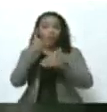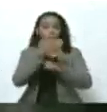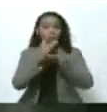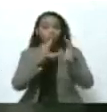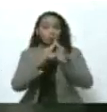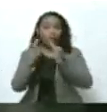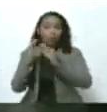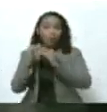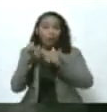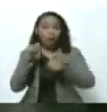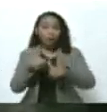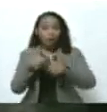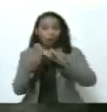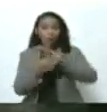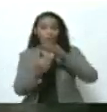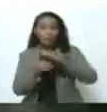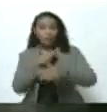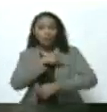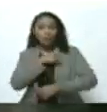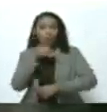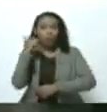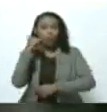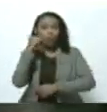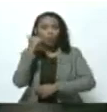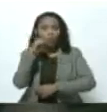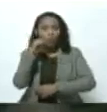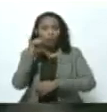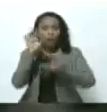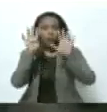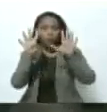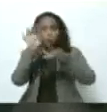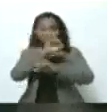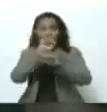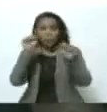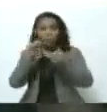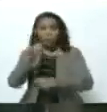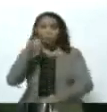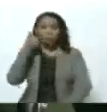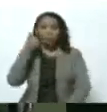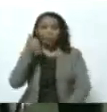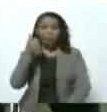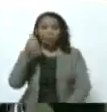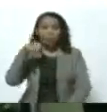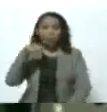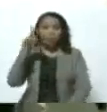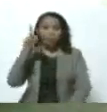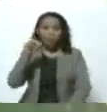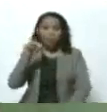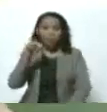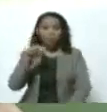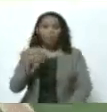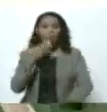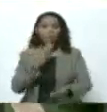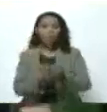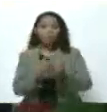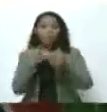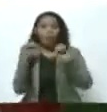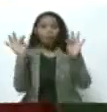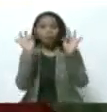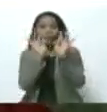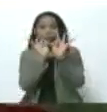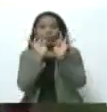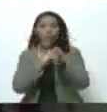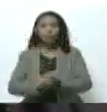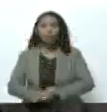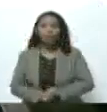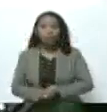casa aquí en la base de misiones los sábados a las 9 de la mañana. Correcto. Bueno, aquí está también, gracias, el Instituto Nacional de